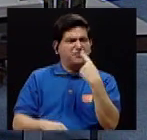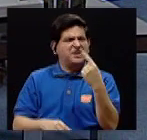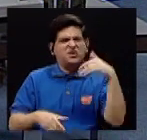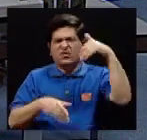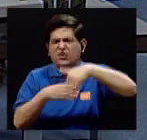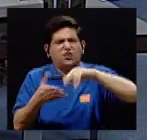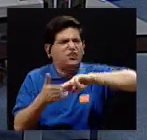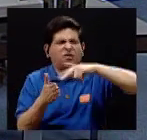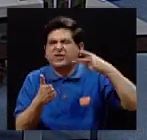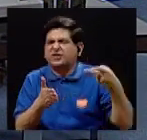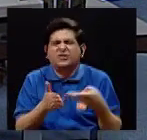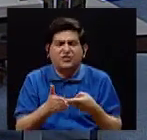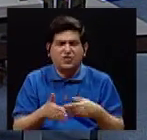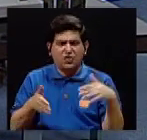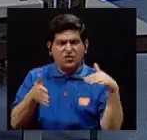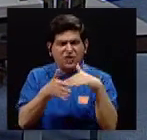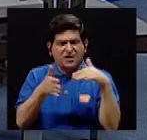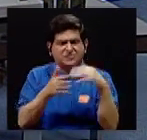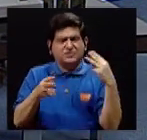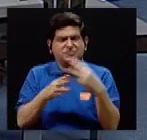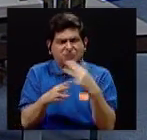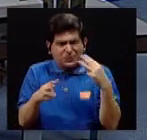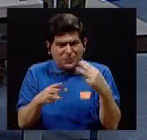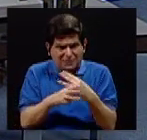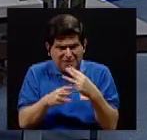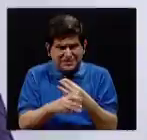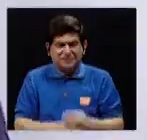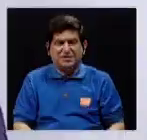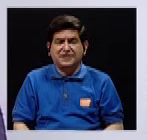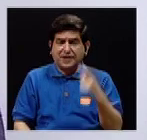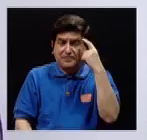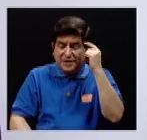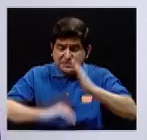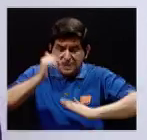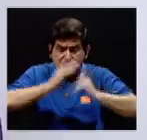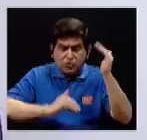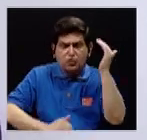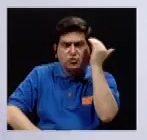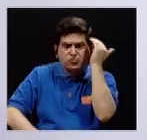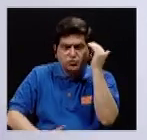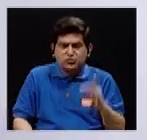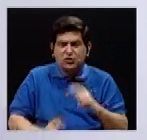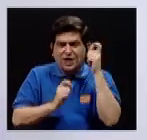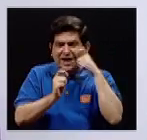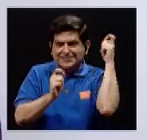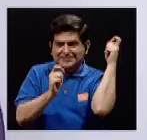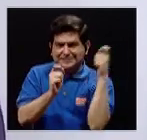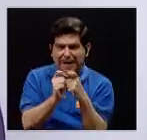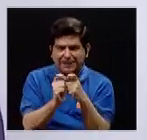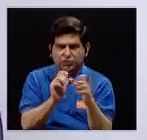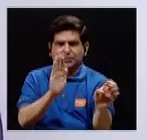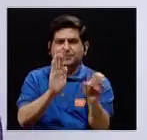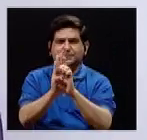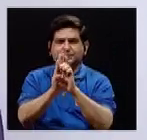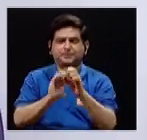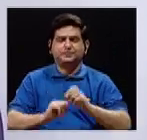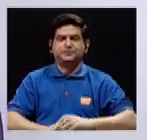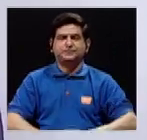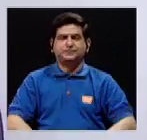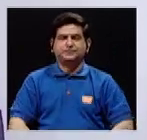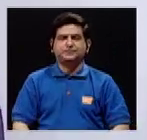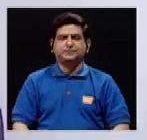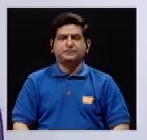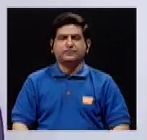dentro es estudiar las temáticas de sobre la construcción del conocimiento en particular por